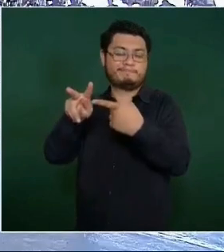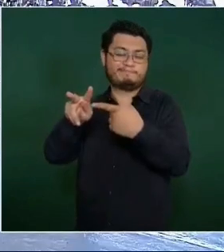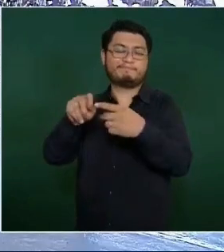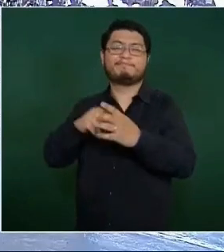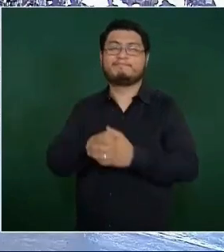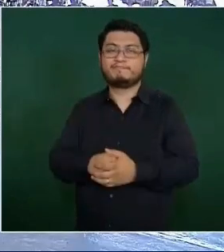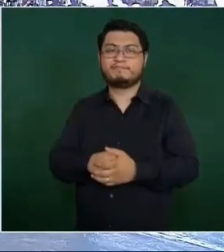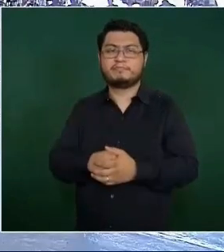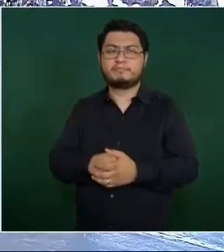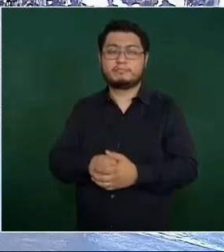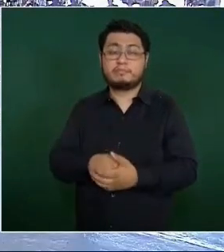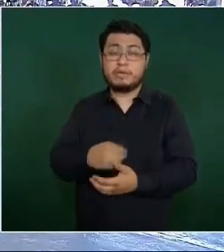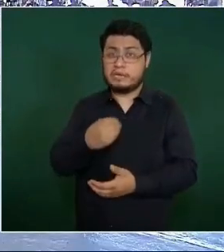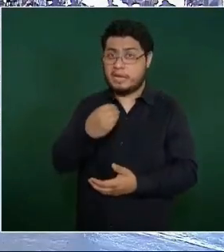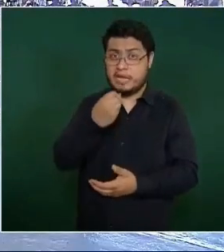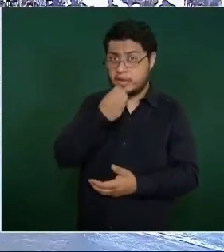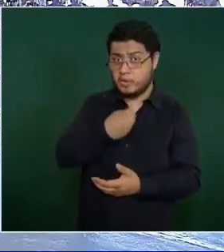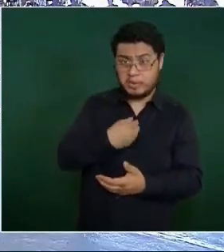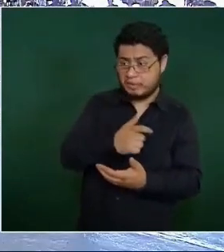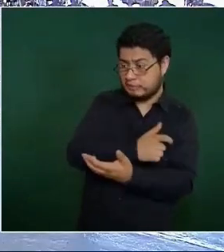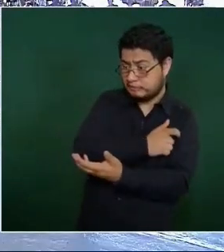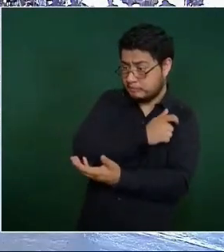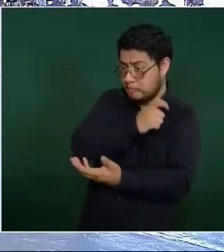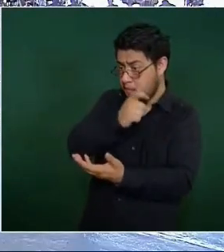porque ni pagando